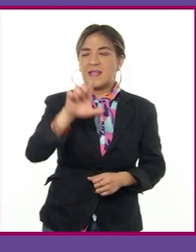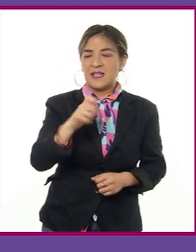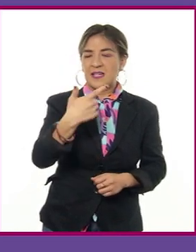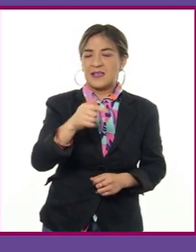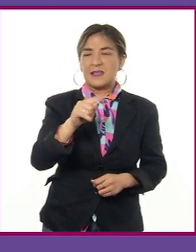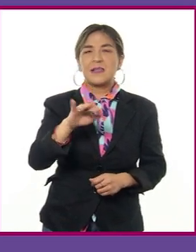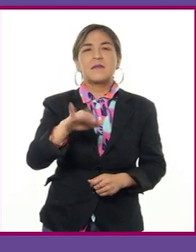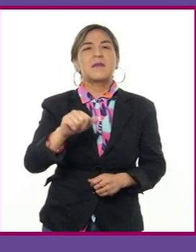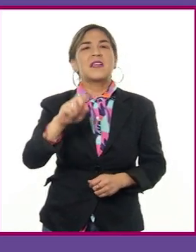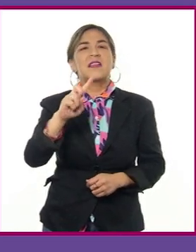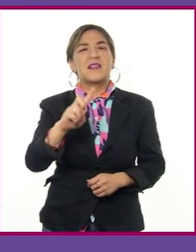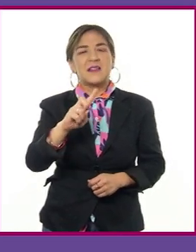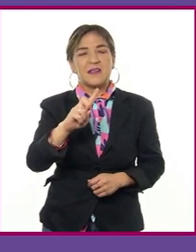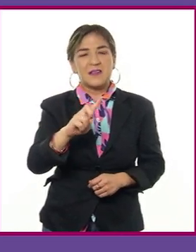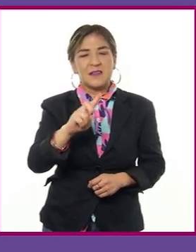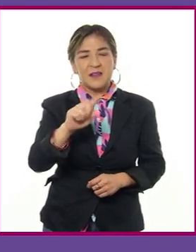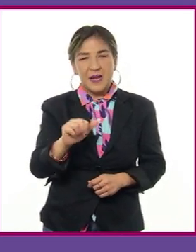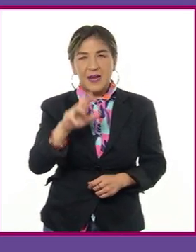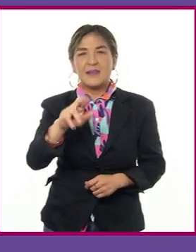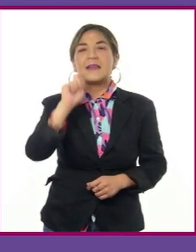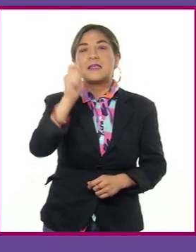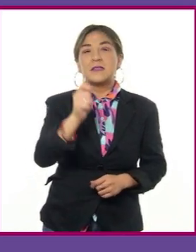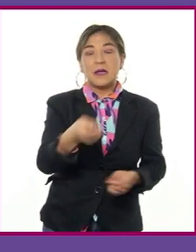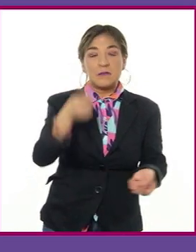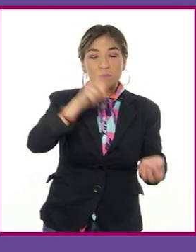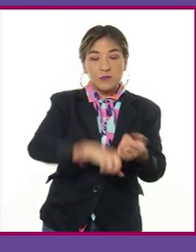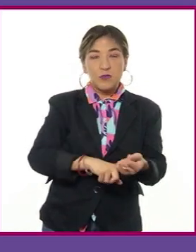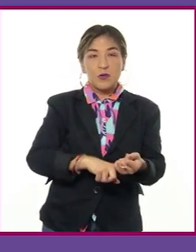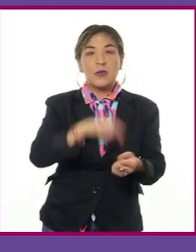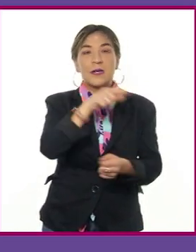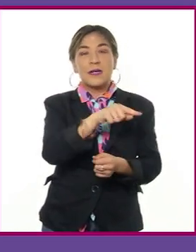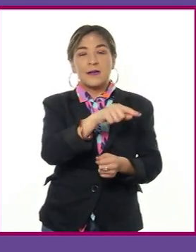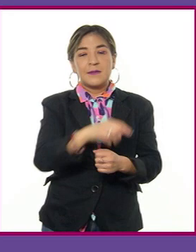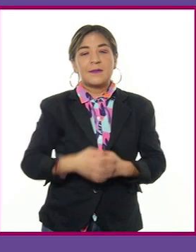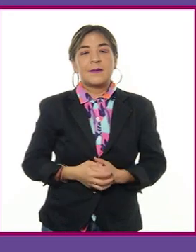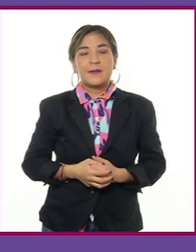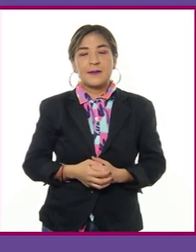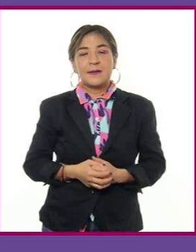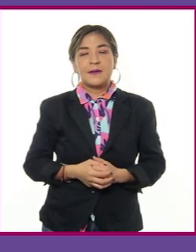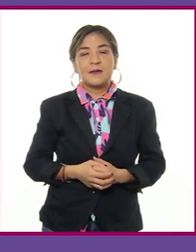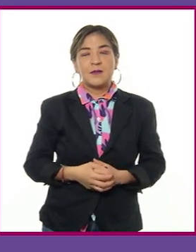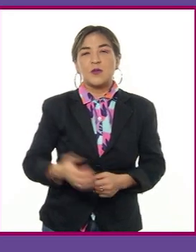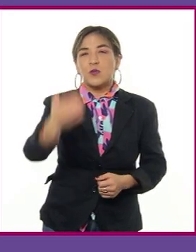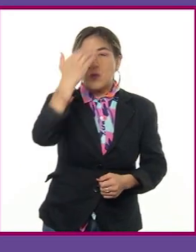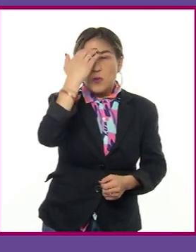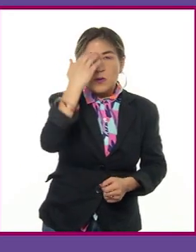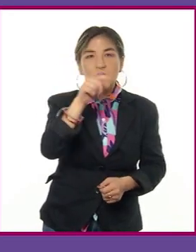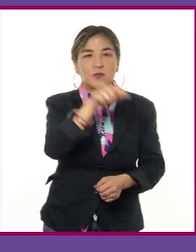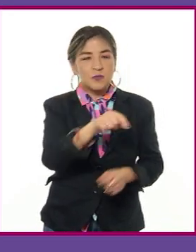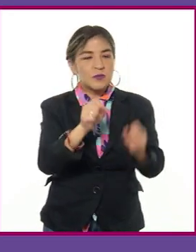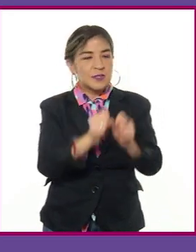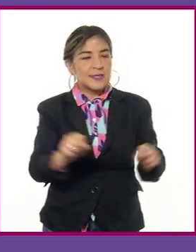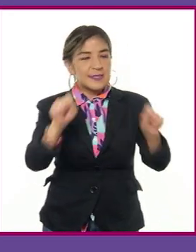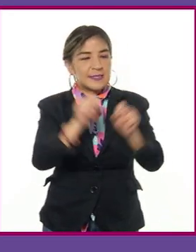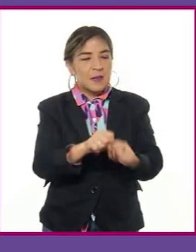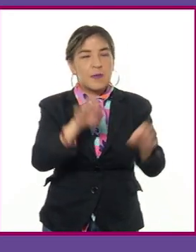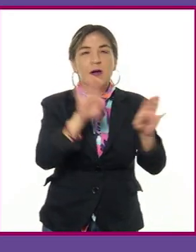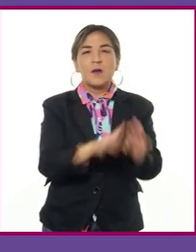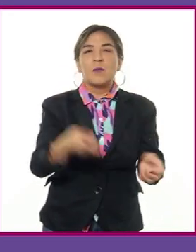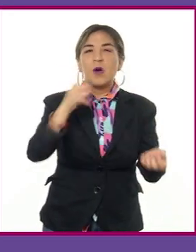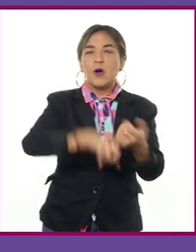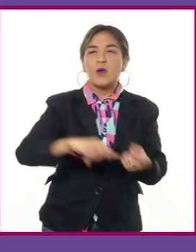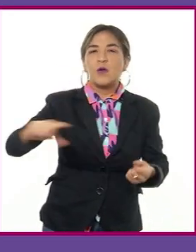Legitimidad es conocer el sistema nacional para poder opinar y